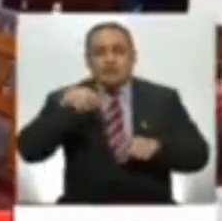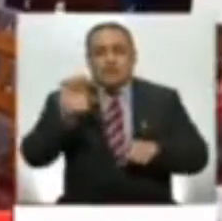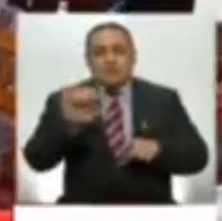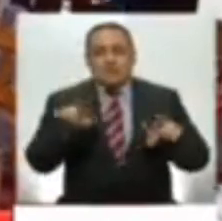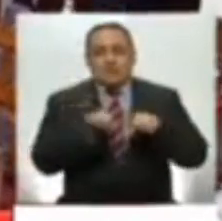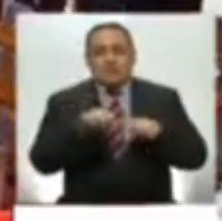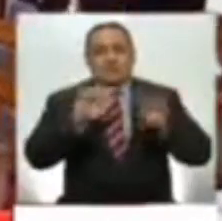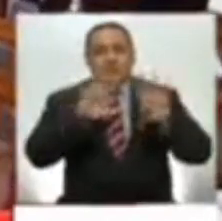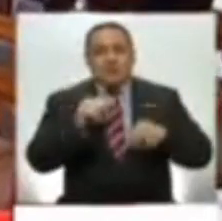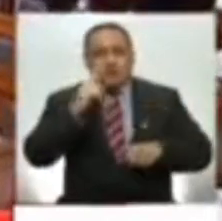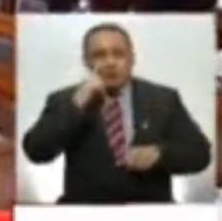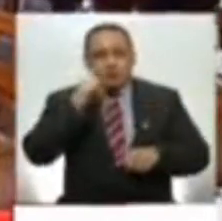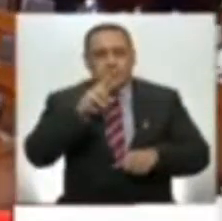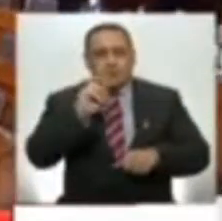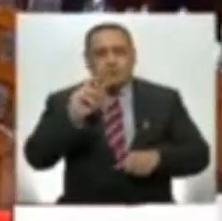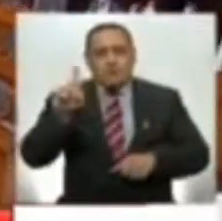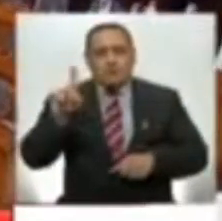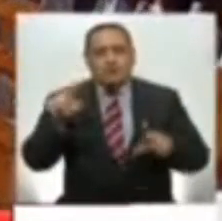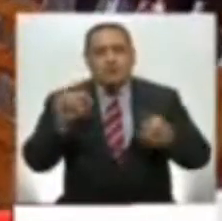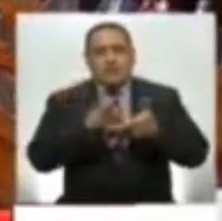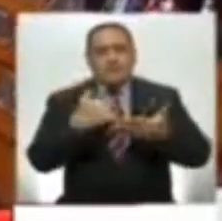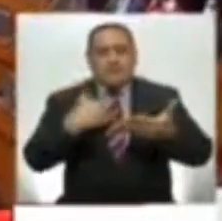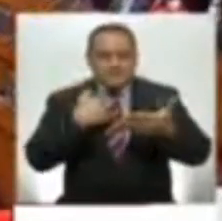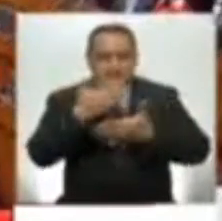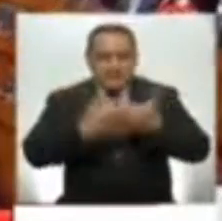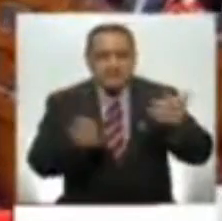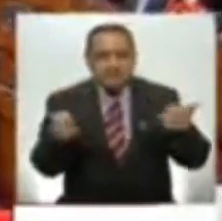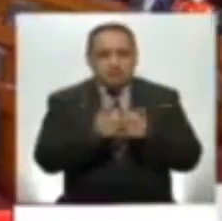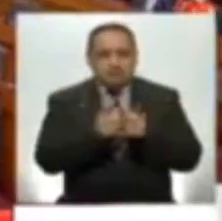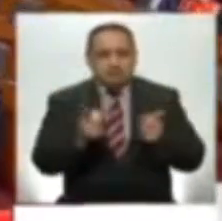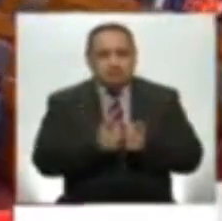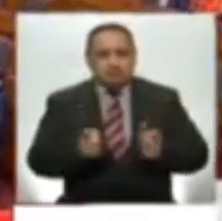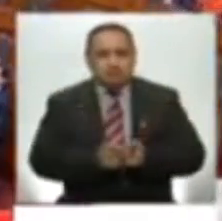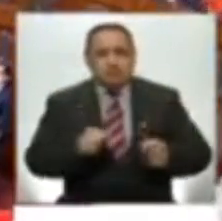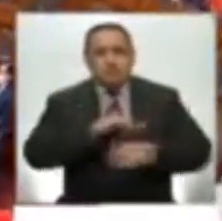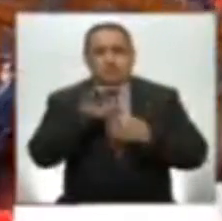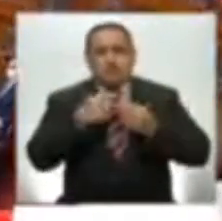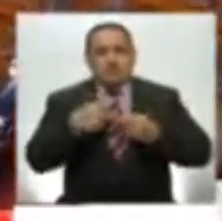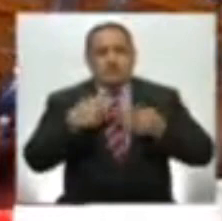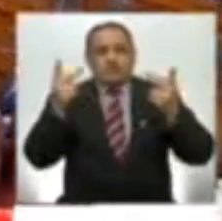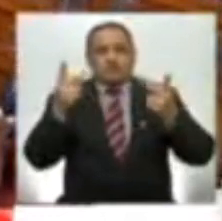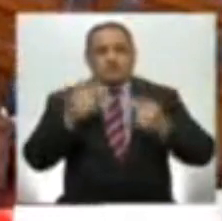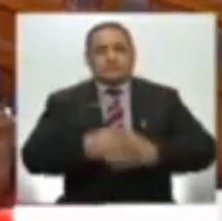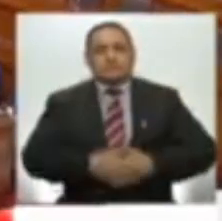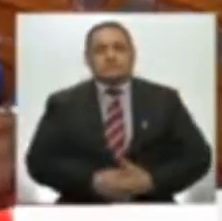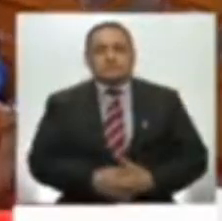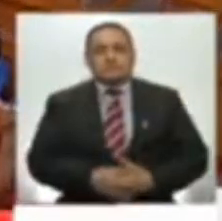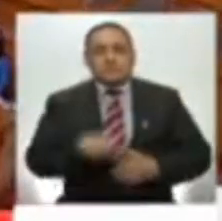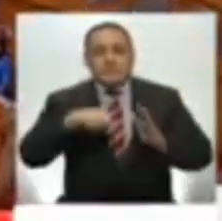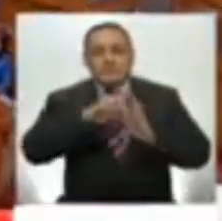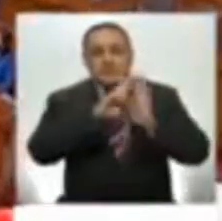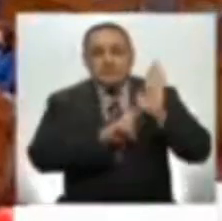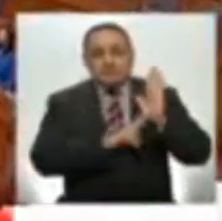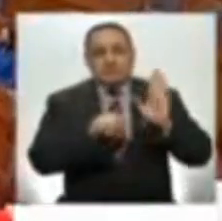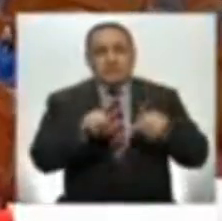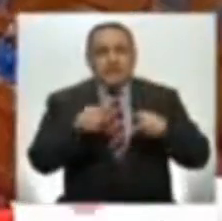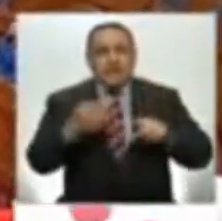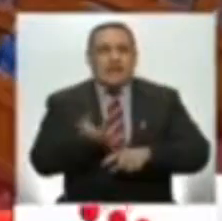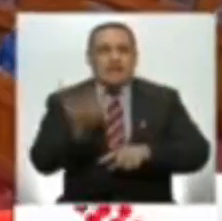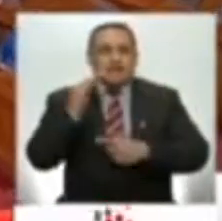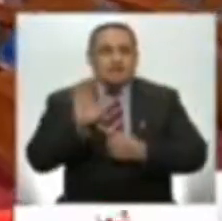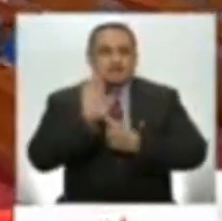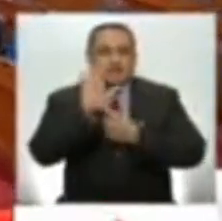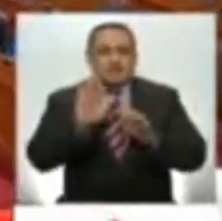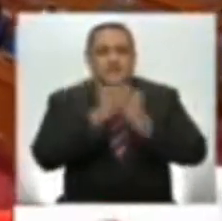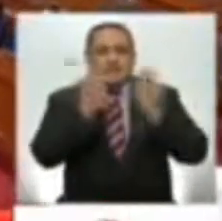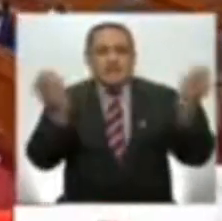del 9 de junio de 2021, que contiene la síntesis de la referida proclamación. Dicha resolución ha sido publicada en el Diario